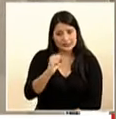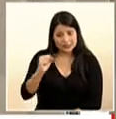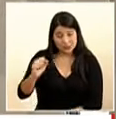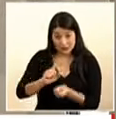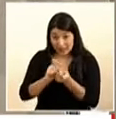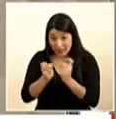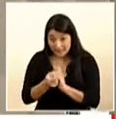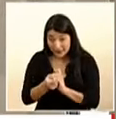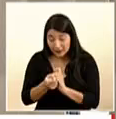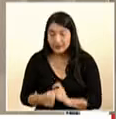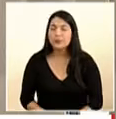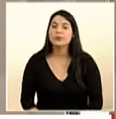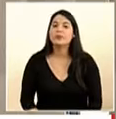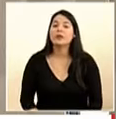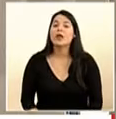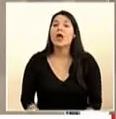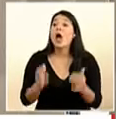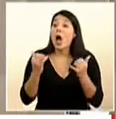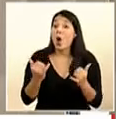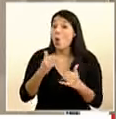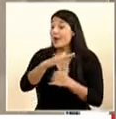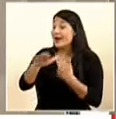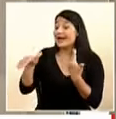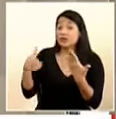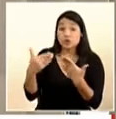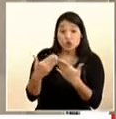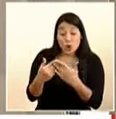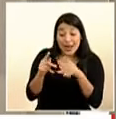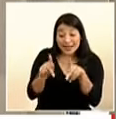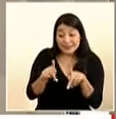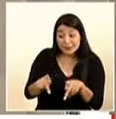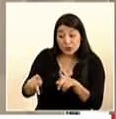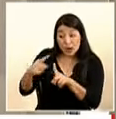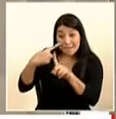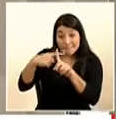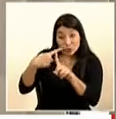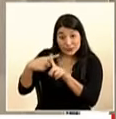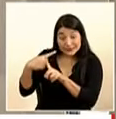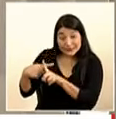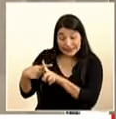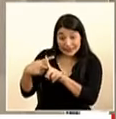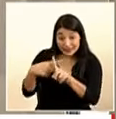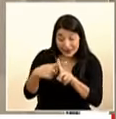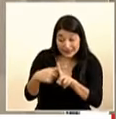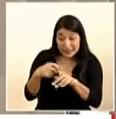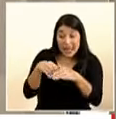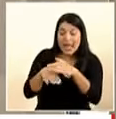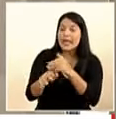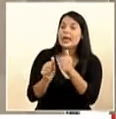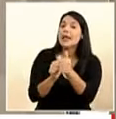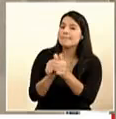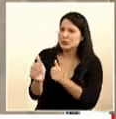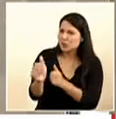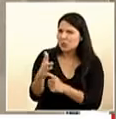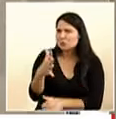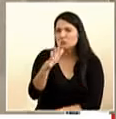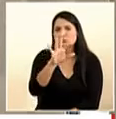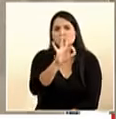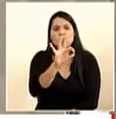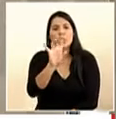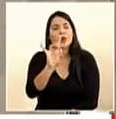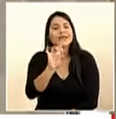nosotros entre todos los casos que hemos investigado hemos encontrado en la gran mayoría posiblemente un 98 por